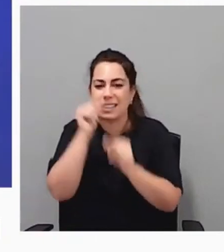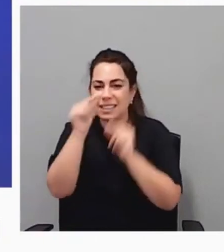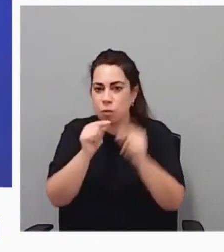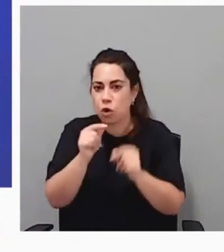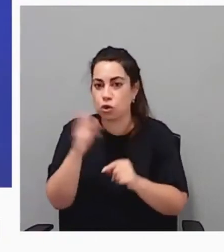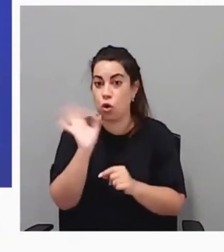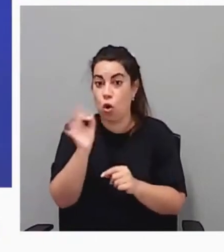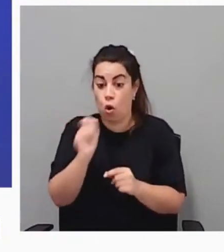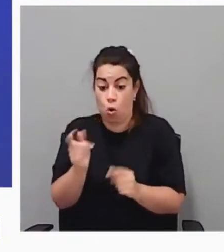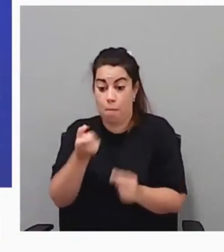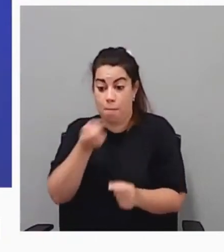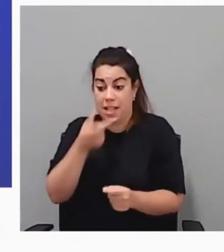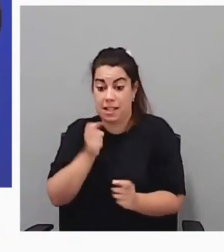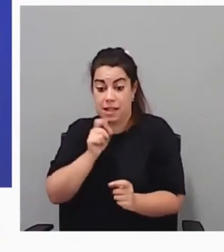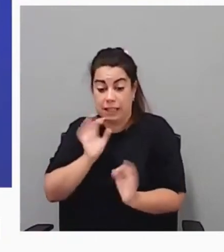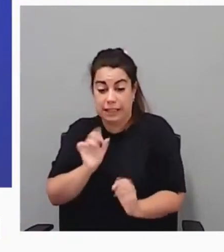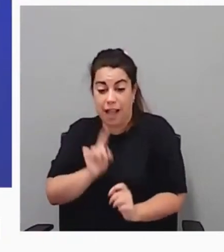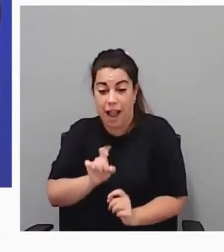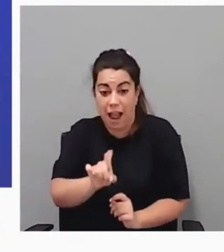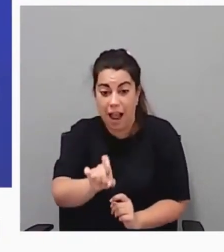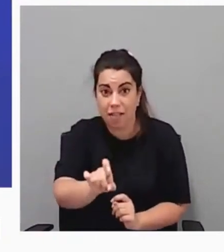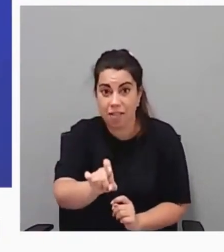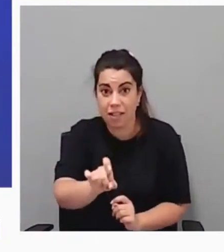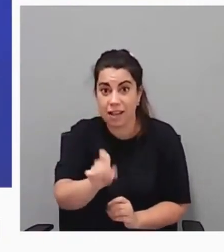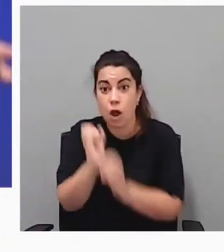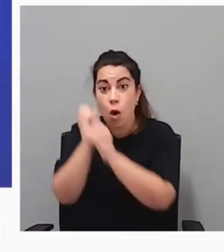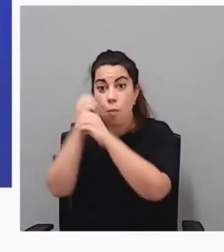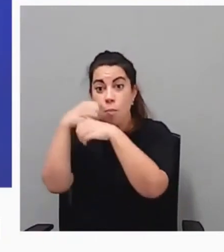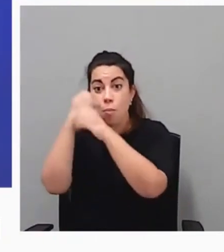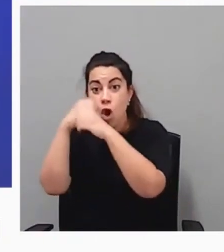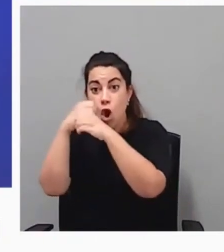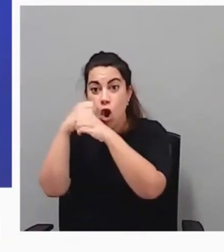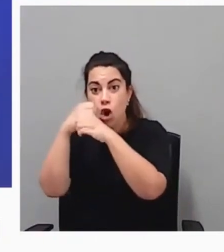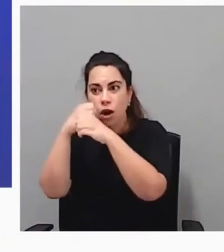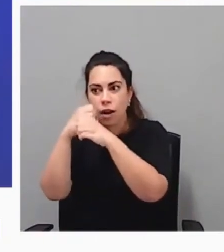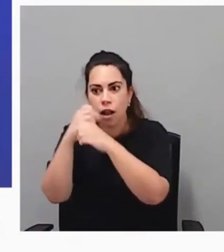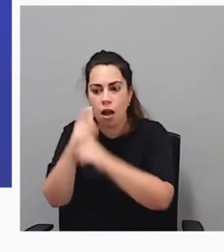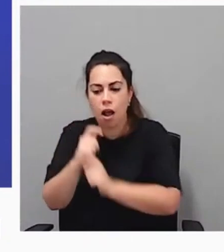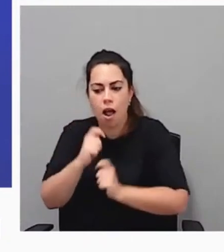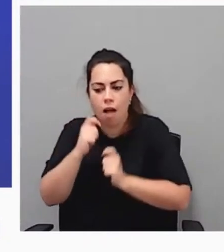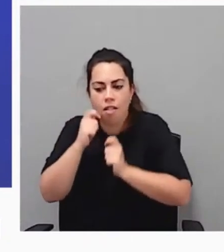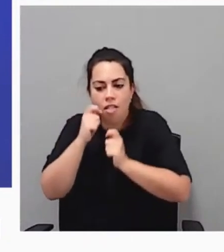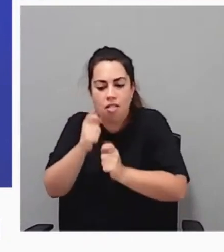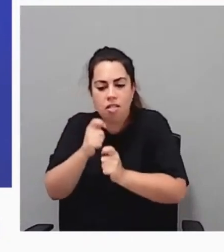cáncer, la biología es capaz de crear inmunidad.